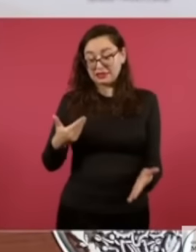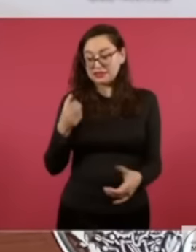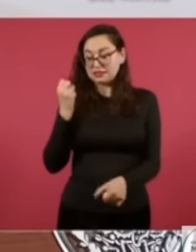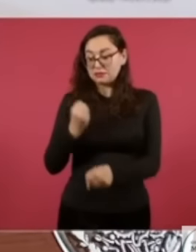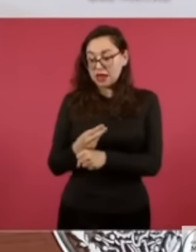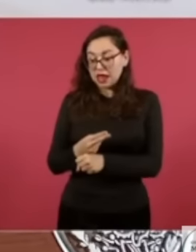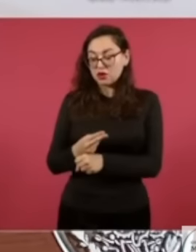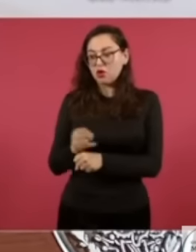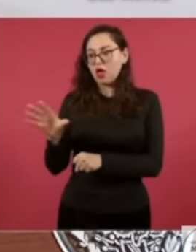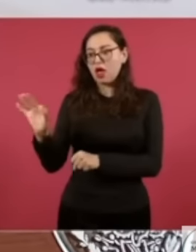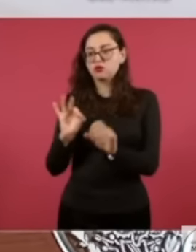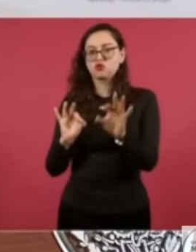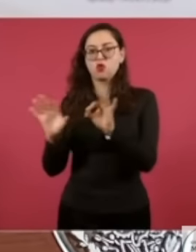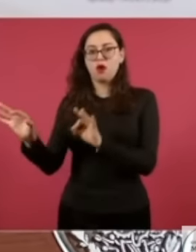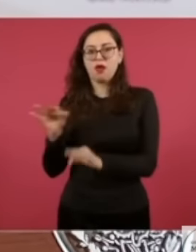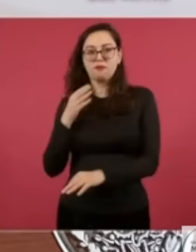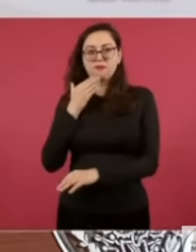Es como